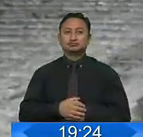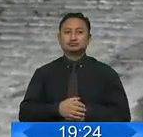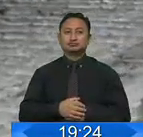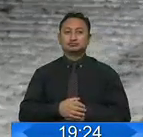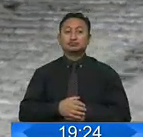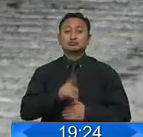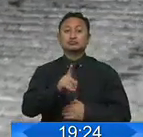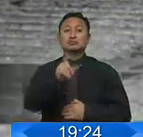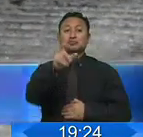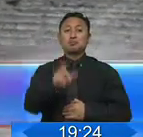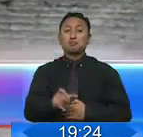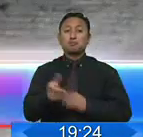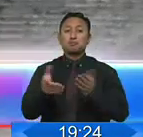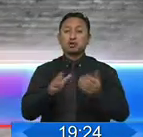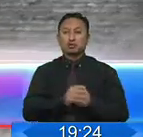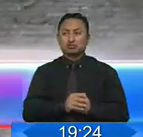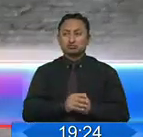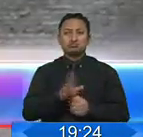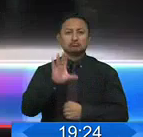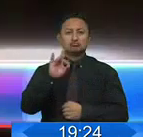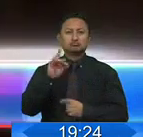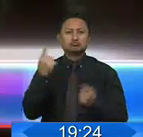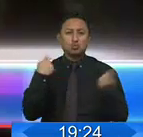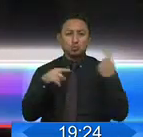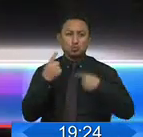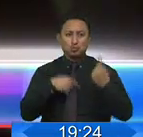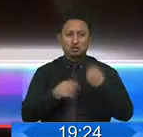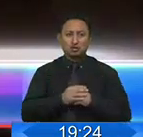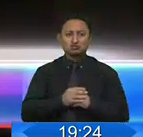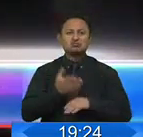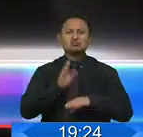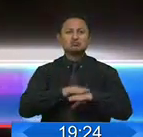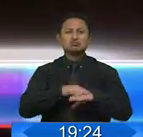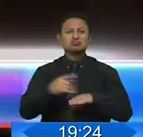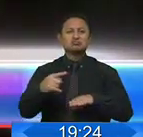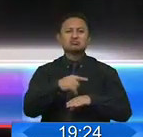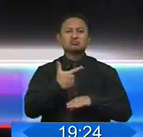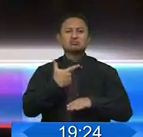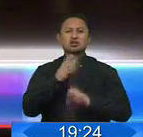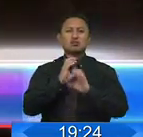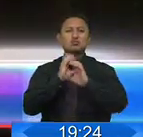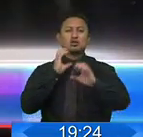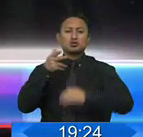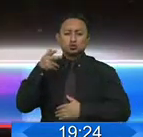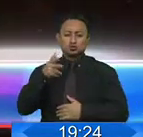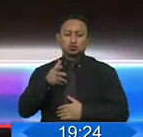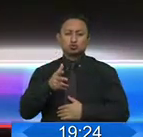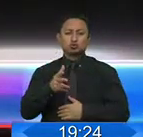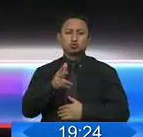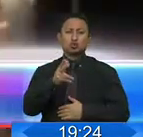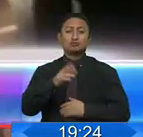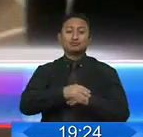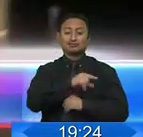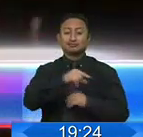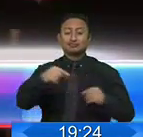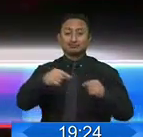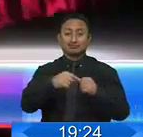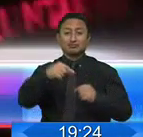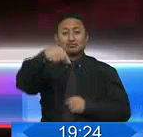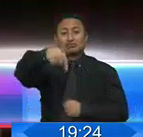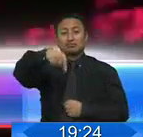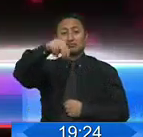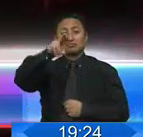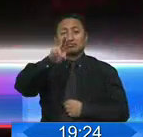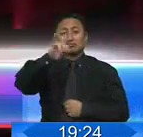Una persona fallecida y al menos 8 heridos es el saldo de un accidente de tránsito registrado en la unión de Quinindé. Y solo